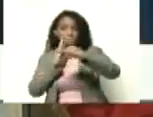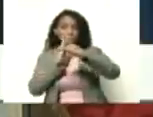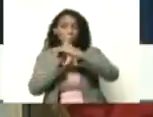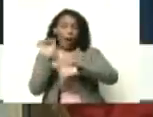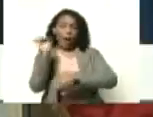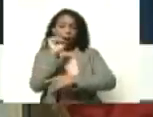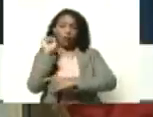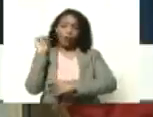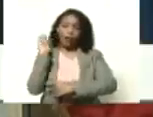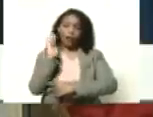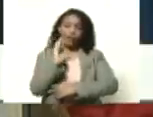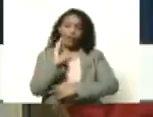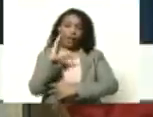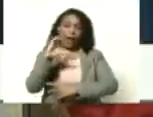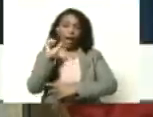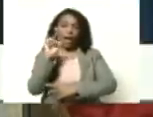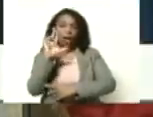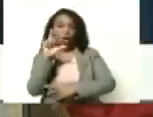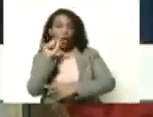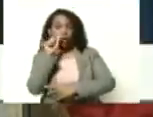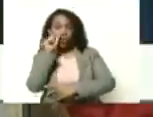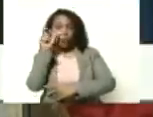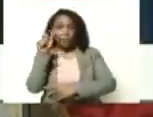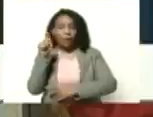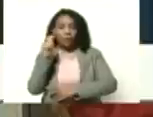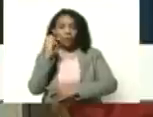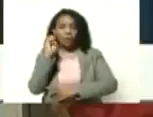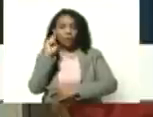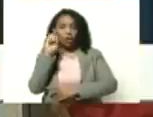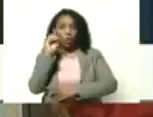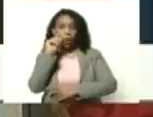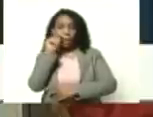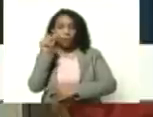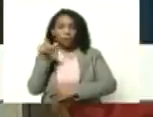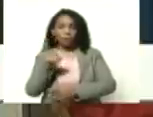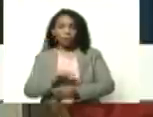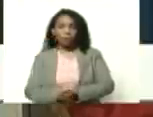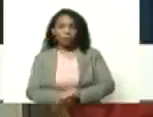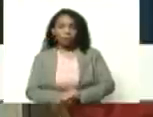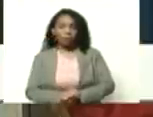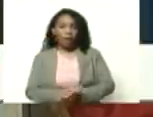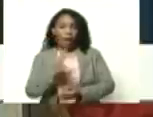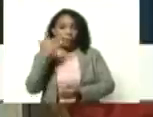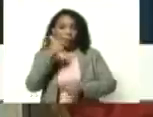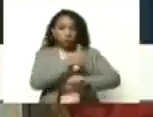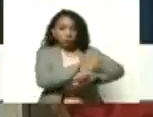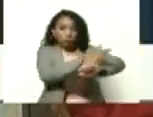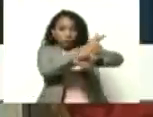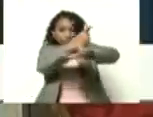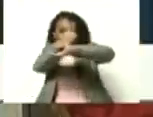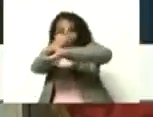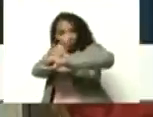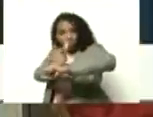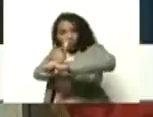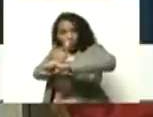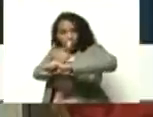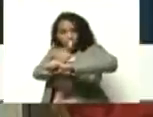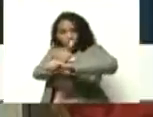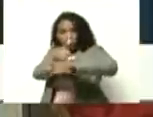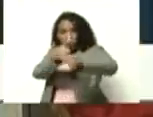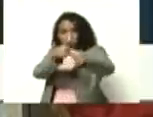viene carlos blanco un tito gloria a mano armada lo bajan